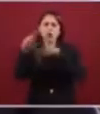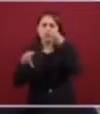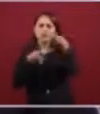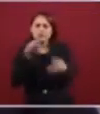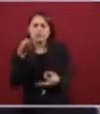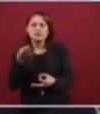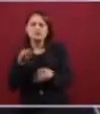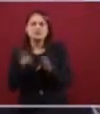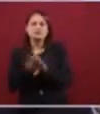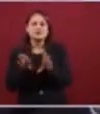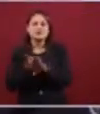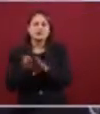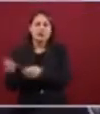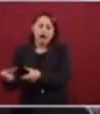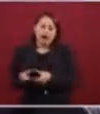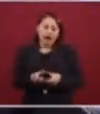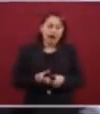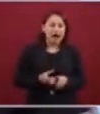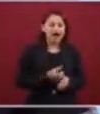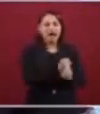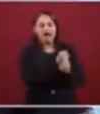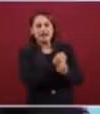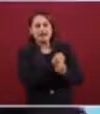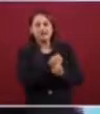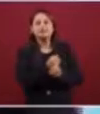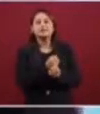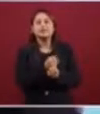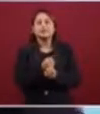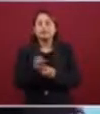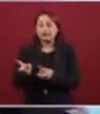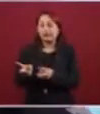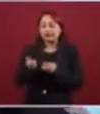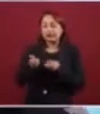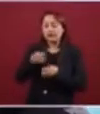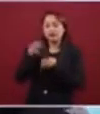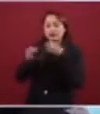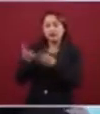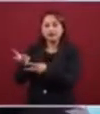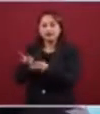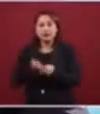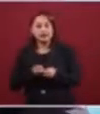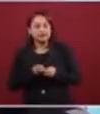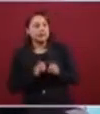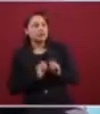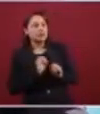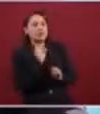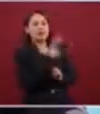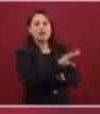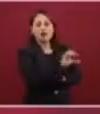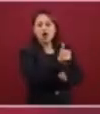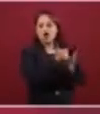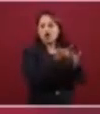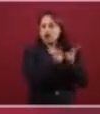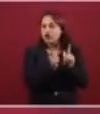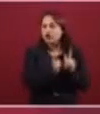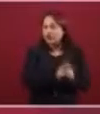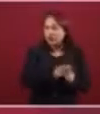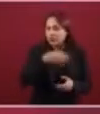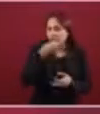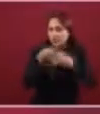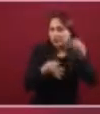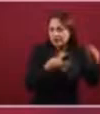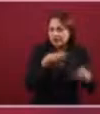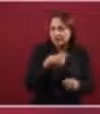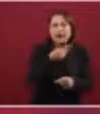evidentemente otros negocios, entre ellos otra agencia de noticias, de la cual recibía